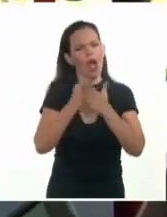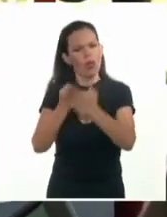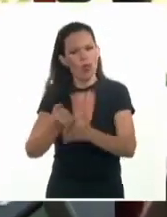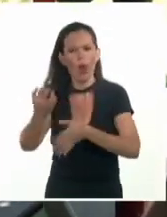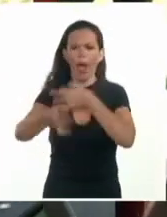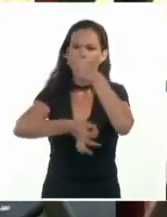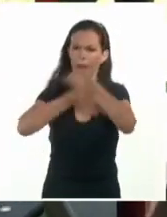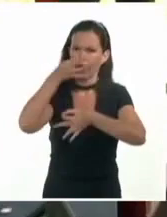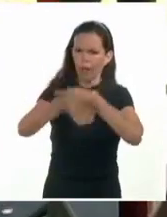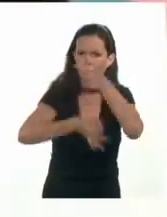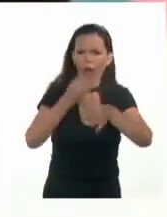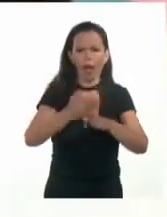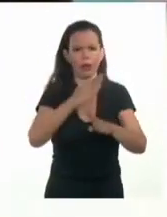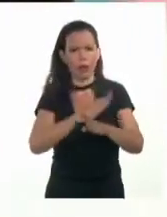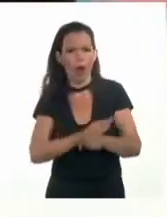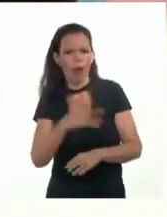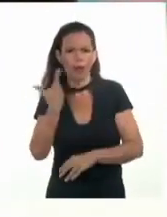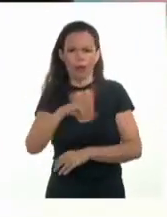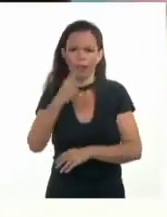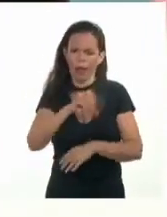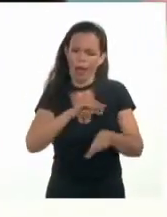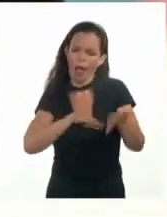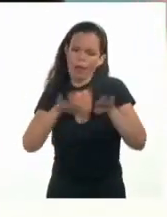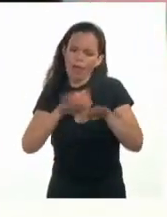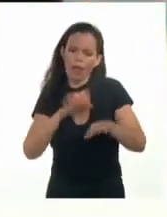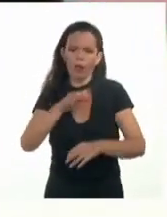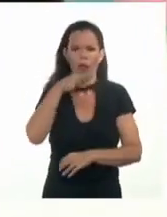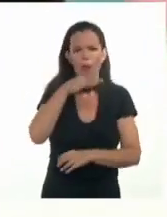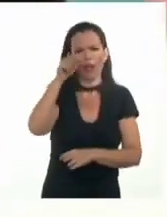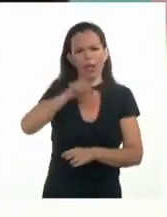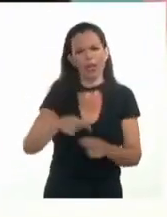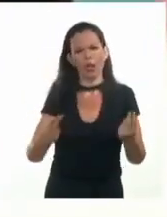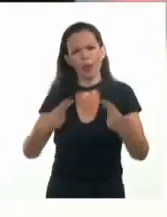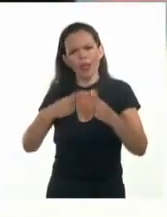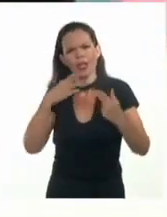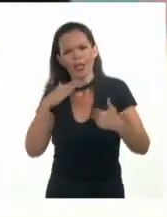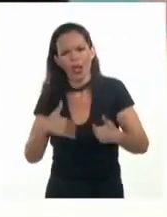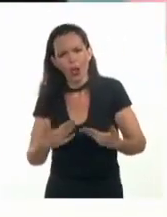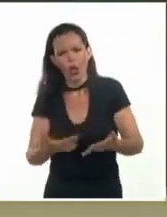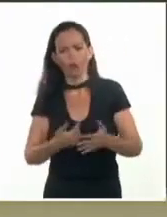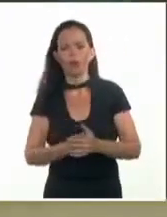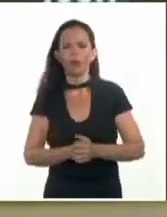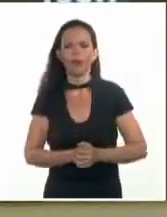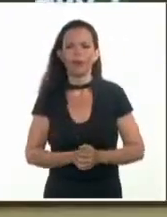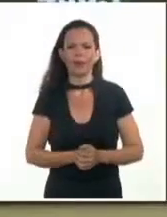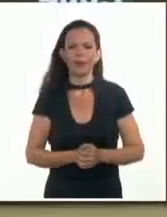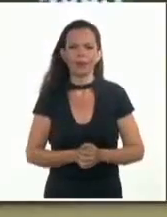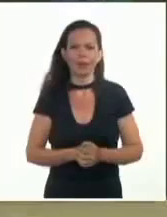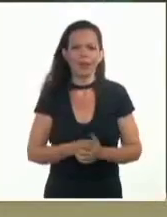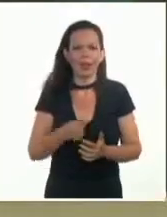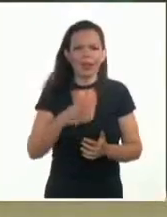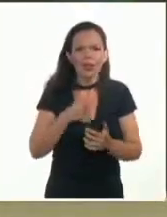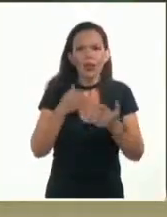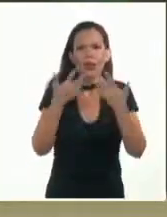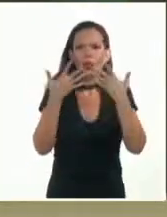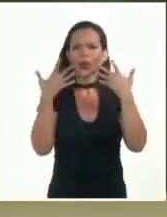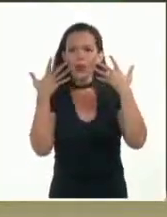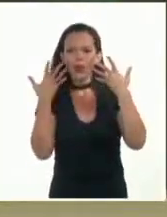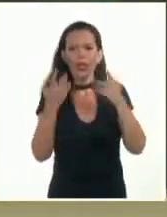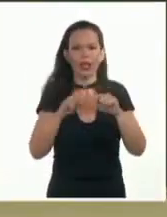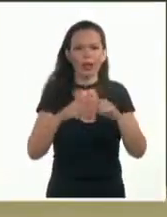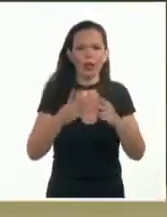los entrenamientos, cómo era aquí la competencia y así. Bueno, yo estoy muy contenta, un resultado muy